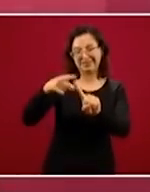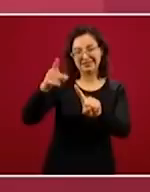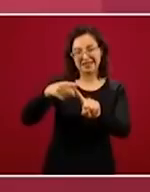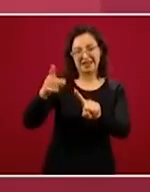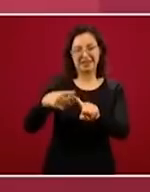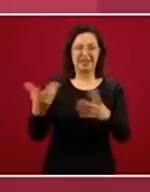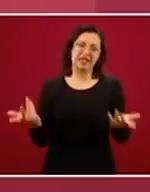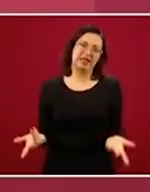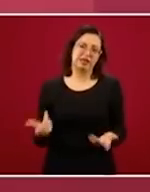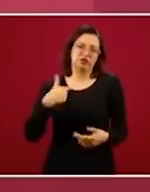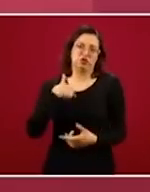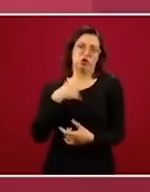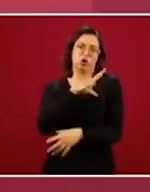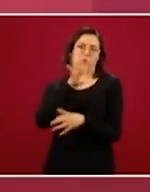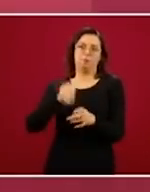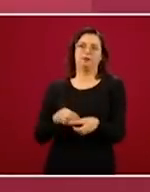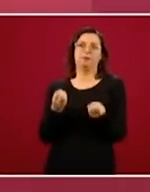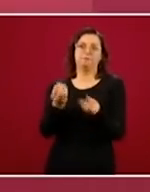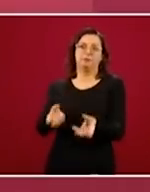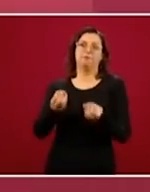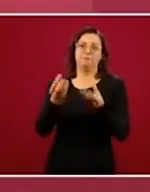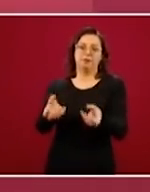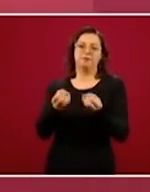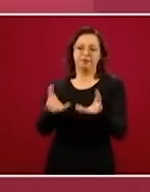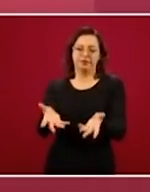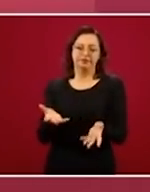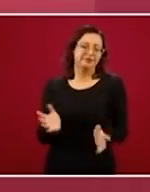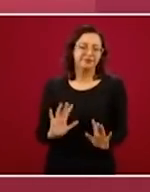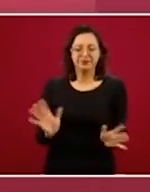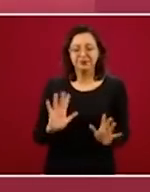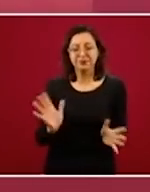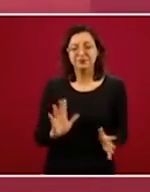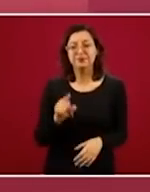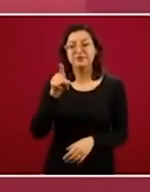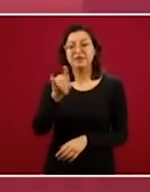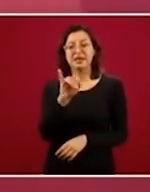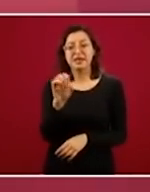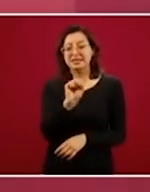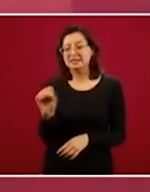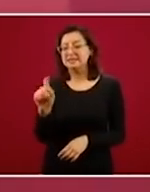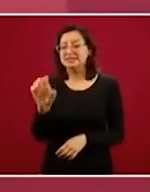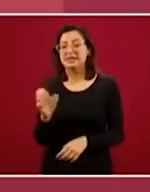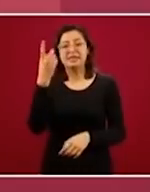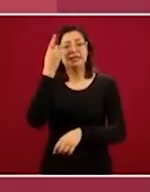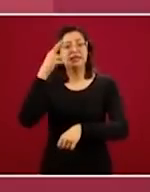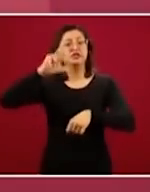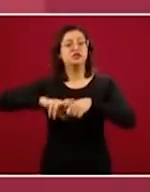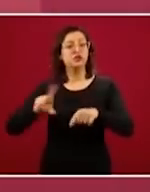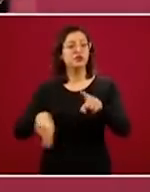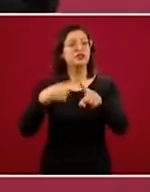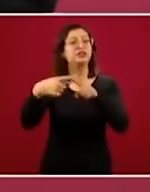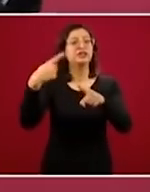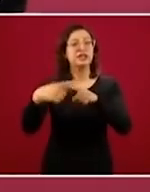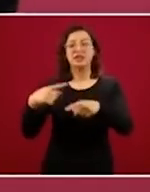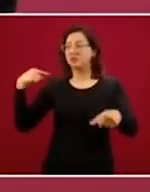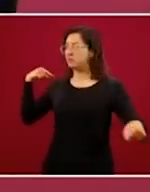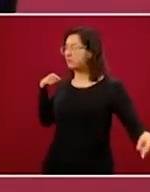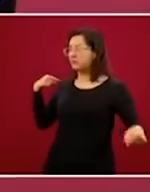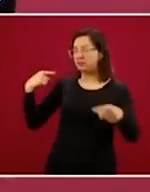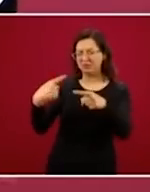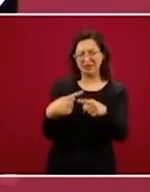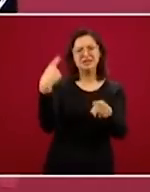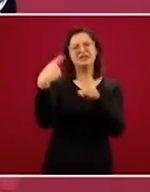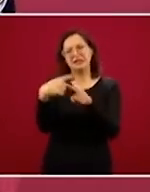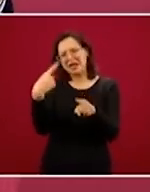tiene chiste este quienes eran los directores de lista quienes fueron los directores de